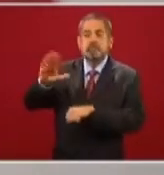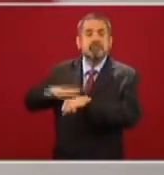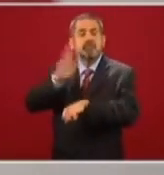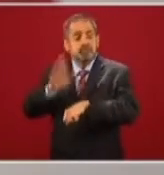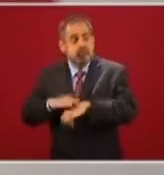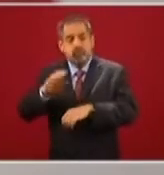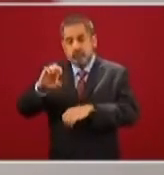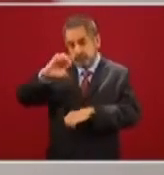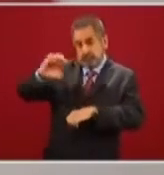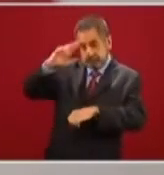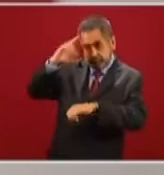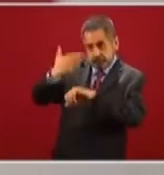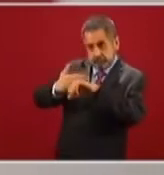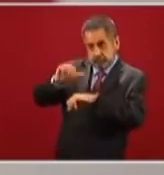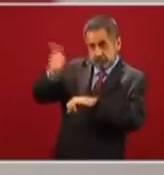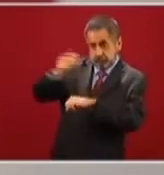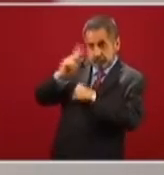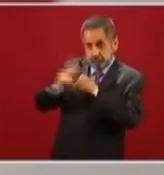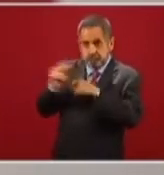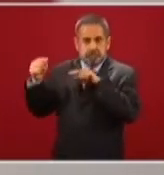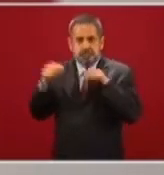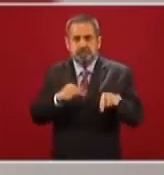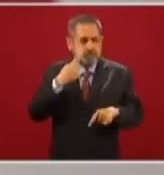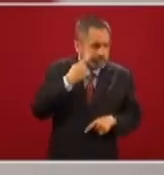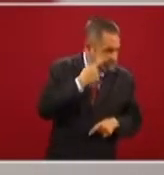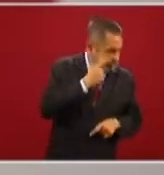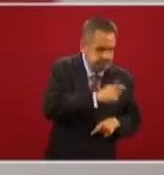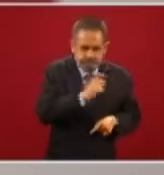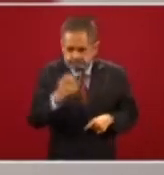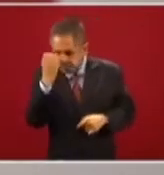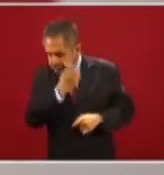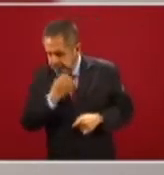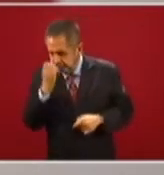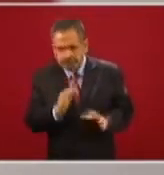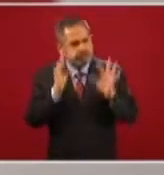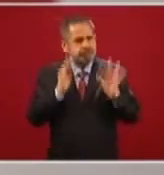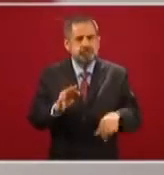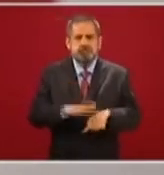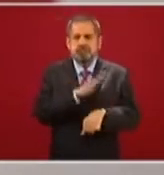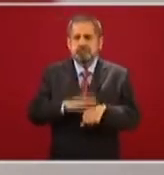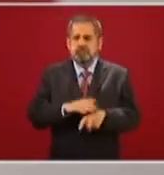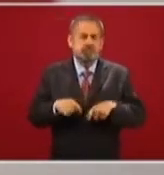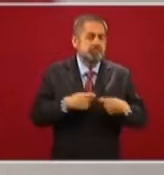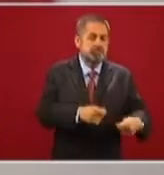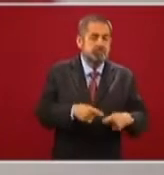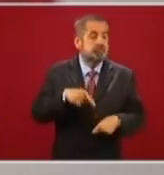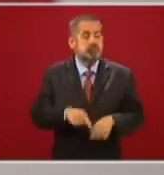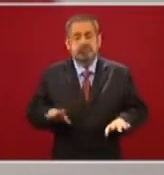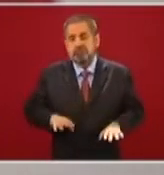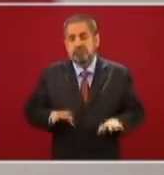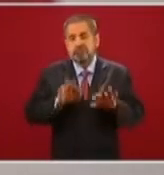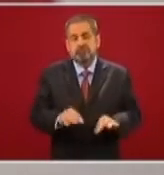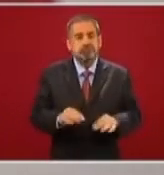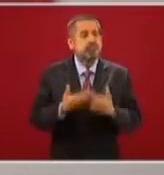como extranjeras a este aeropuerto, que será un modelo muy particular y con una